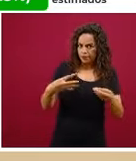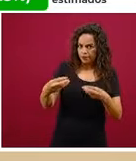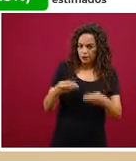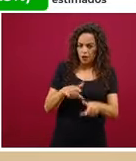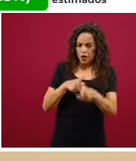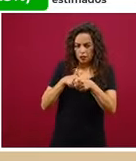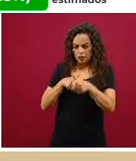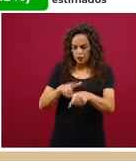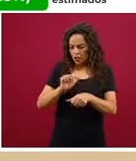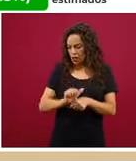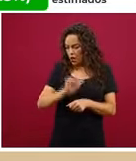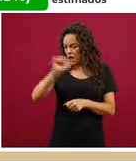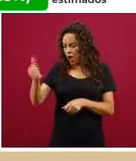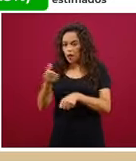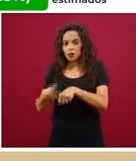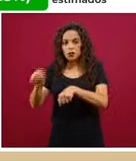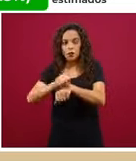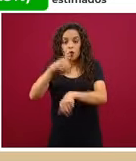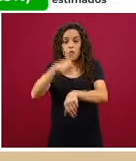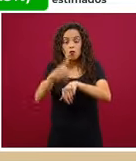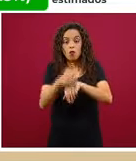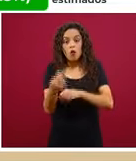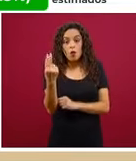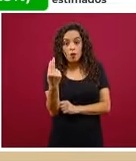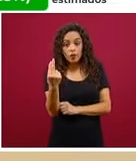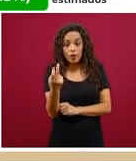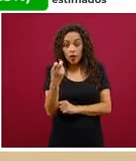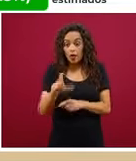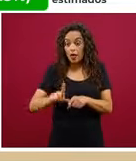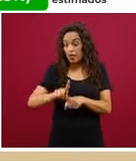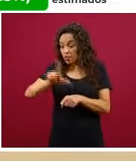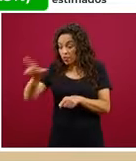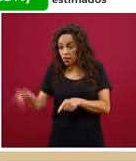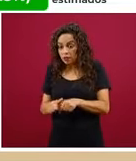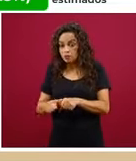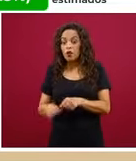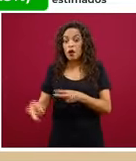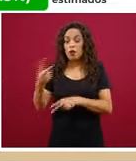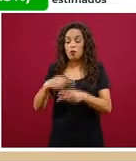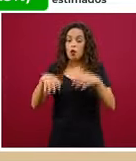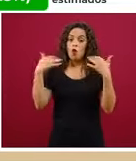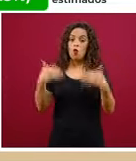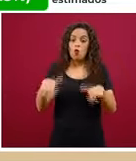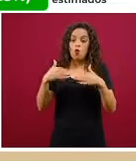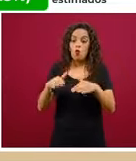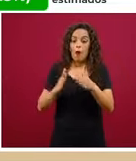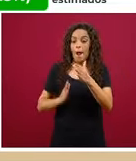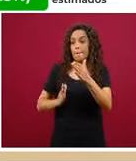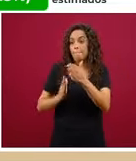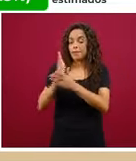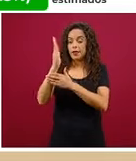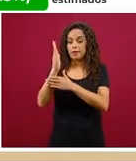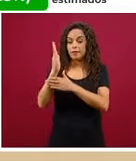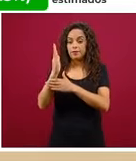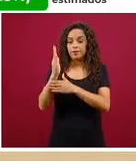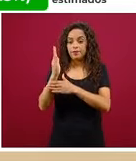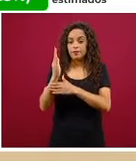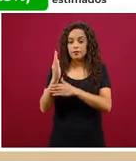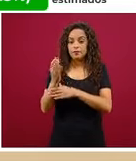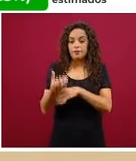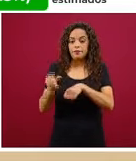la semana 25, pero luego entonces viene un primer pico importante que supera el que ya habían logrado en la